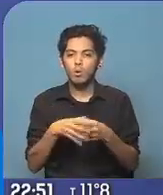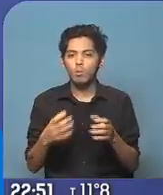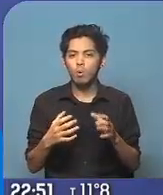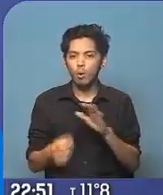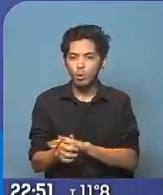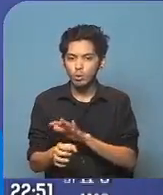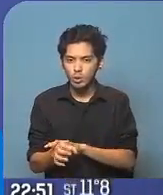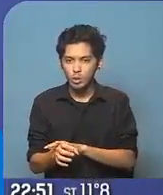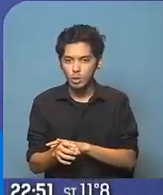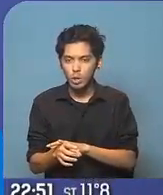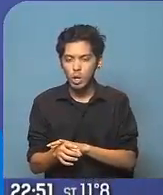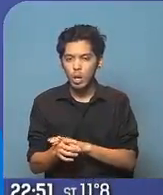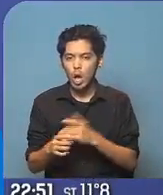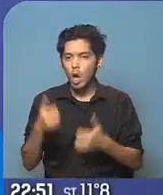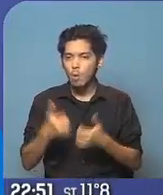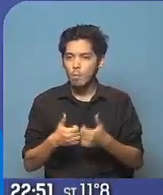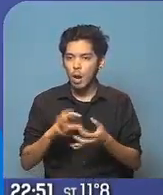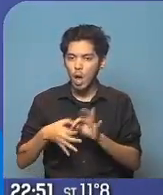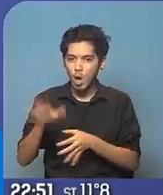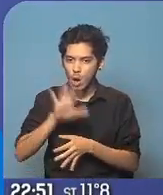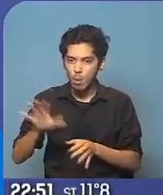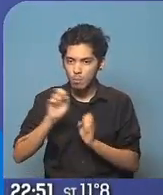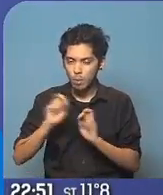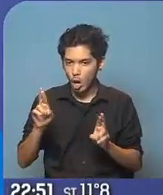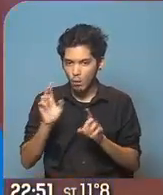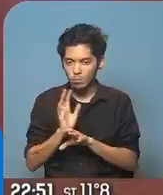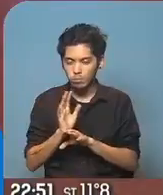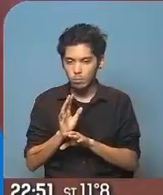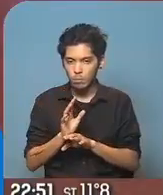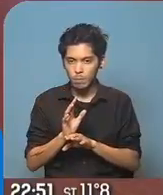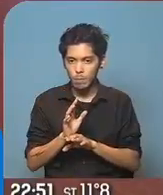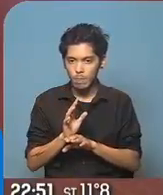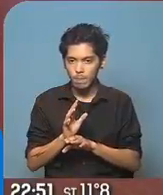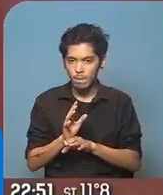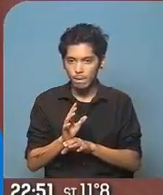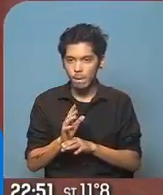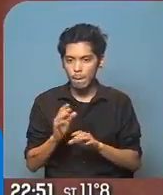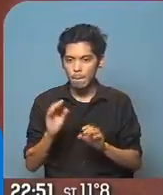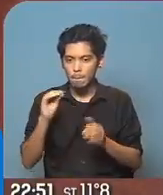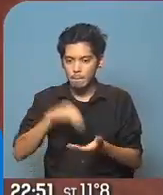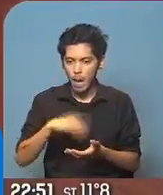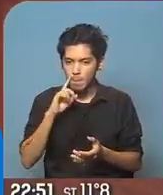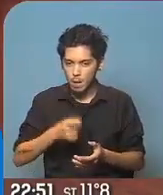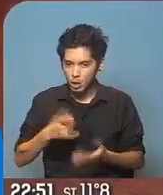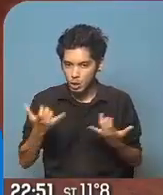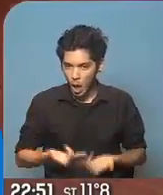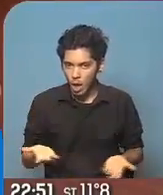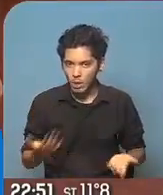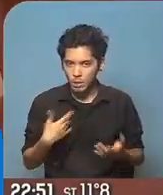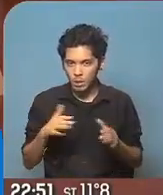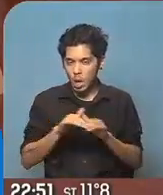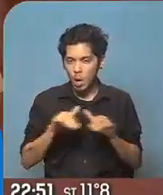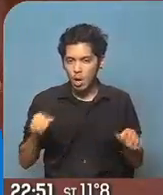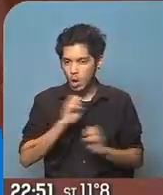candidatos europeos, digamos. Sí, ¿no? pero que ese está... a la altura te lo pone también en una serie, lo Sí, cual sí, lo hace más peligroso aún. Por eso, en línea con los